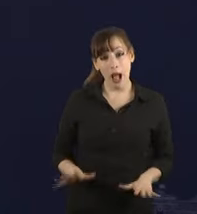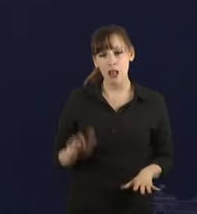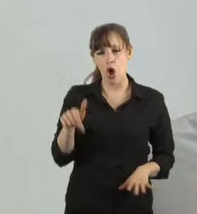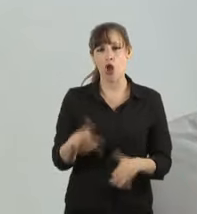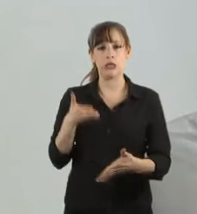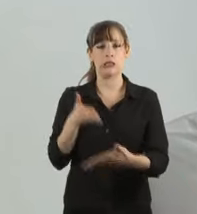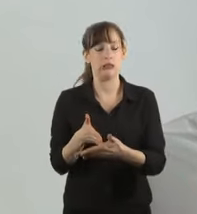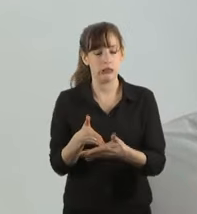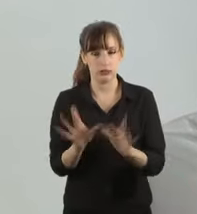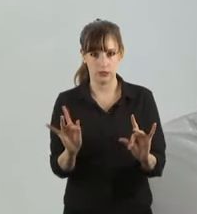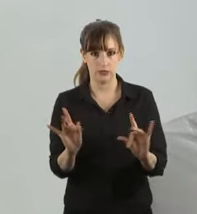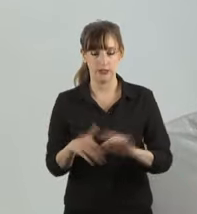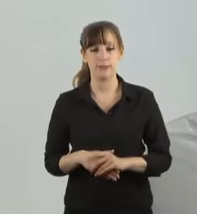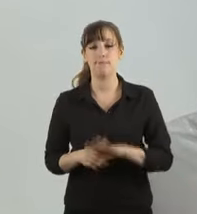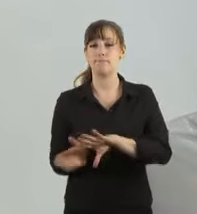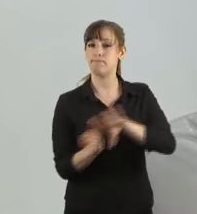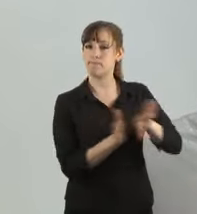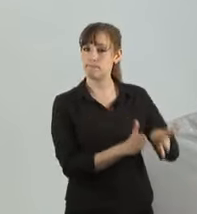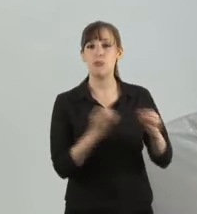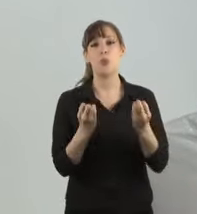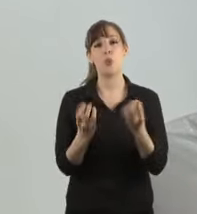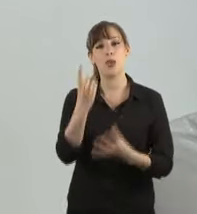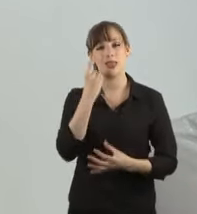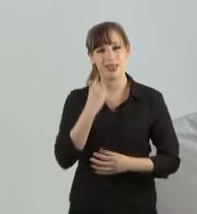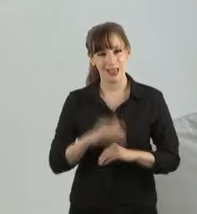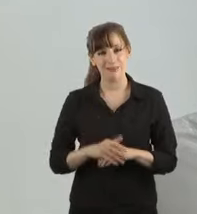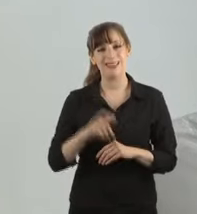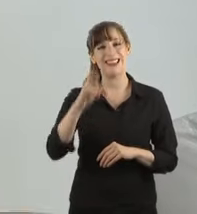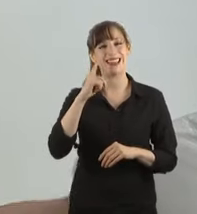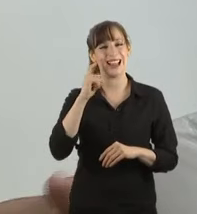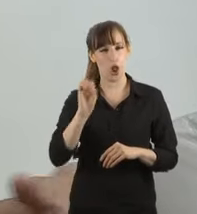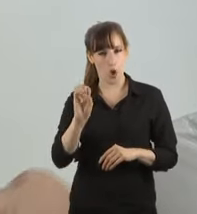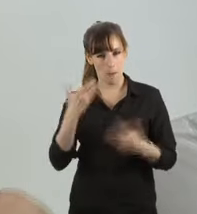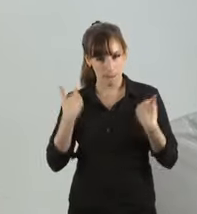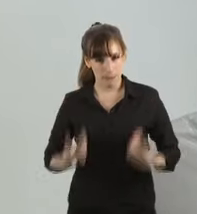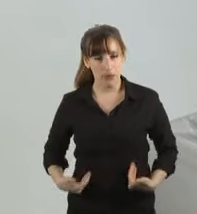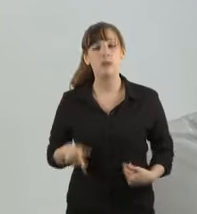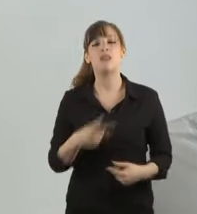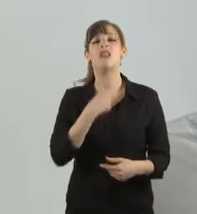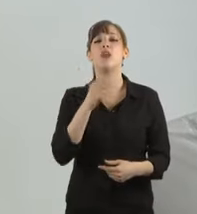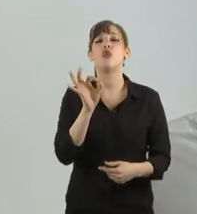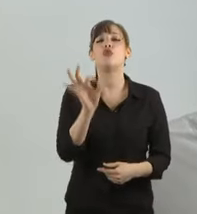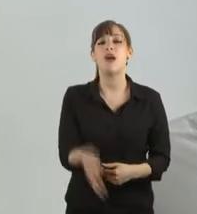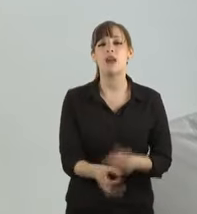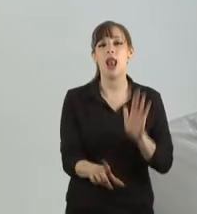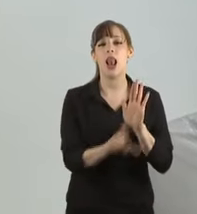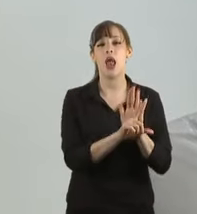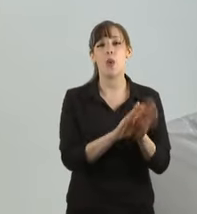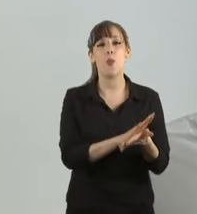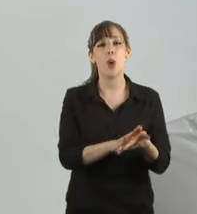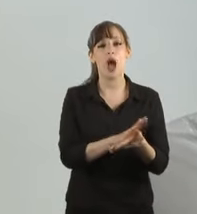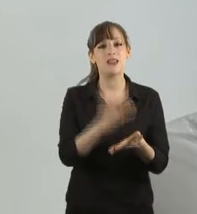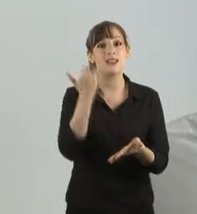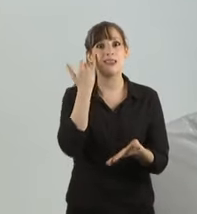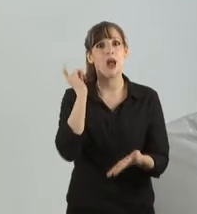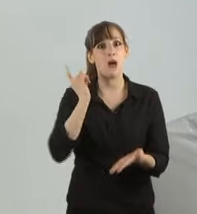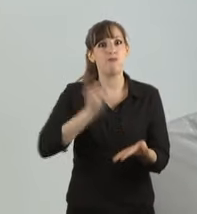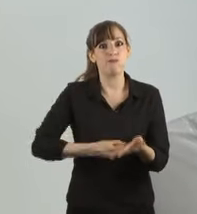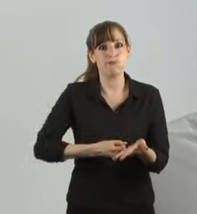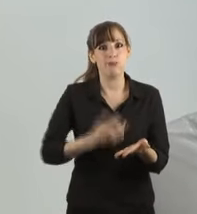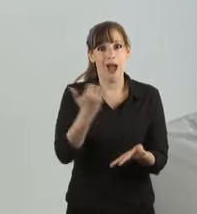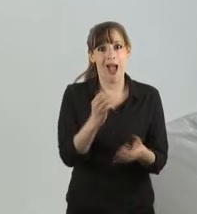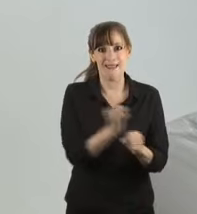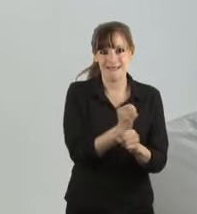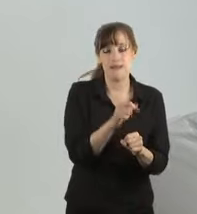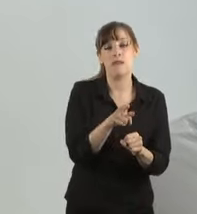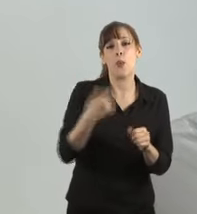buen día Cecilia camarano para ámbito financiero quería saber si ahora que hay dictamen de la ley bases está pensado convocar a una